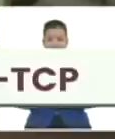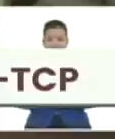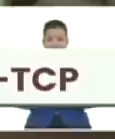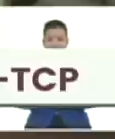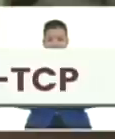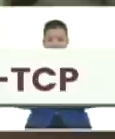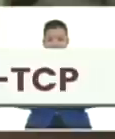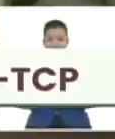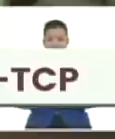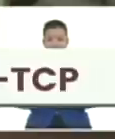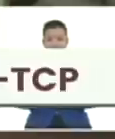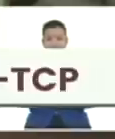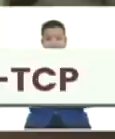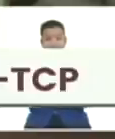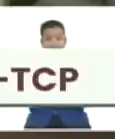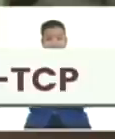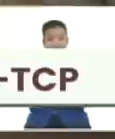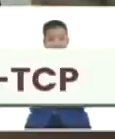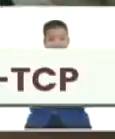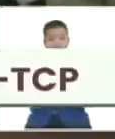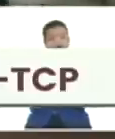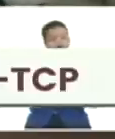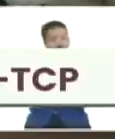En relación con Venezuela,